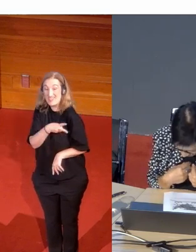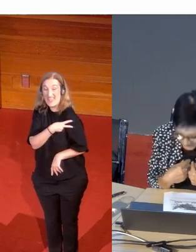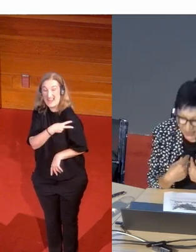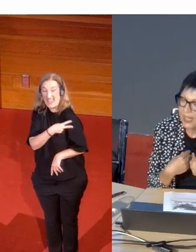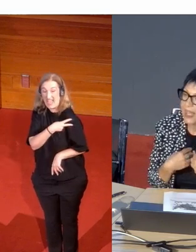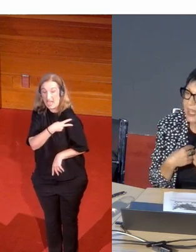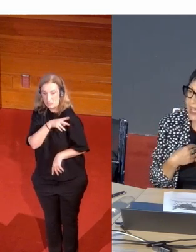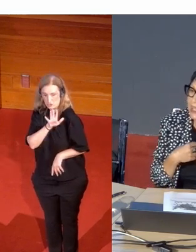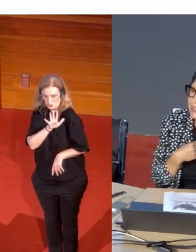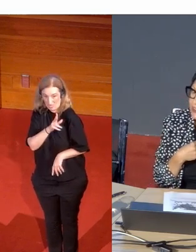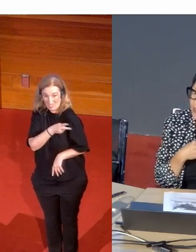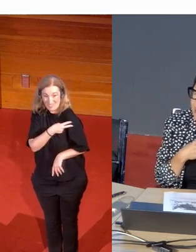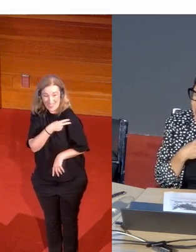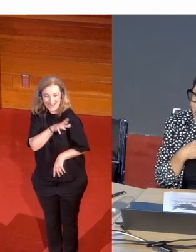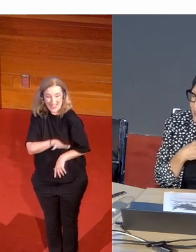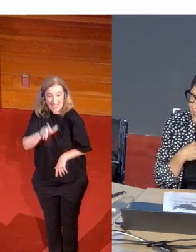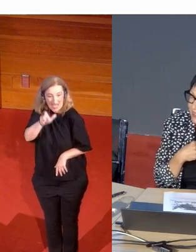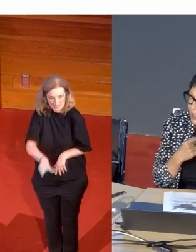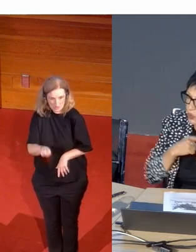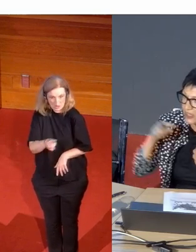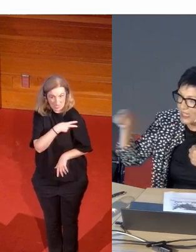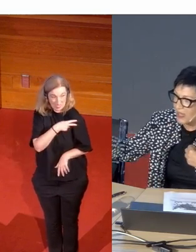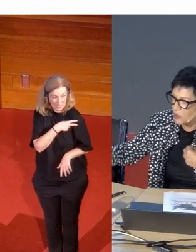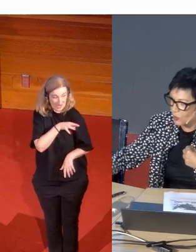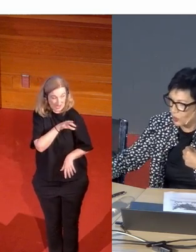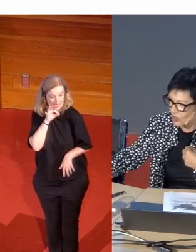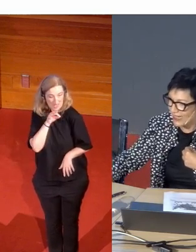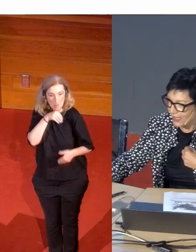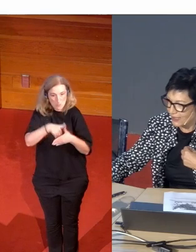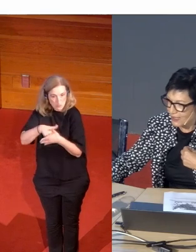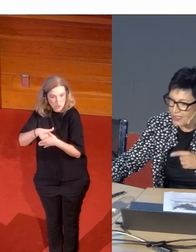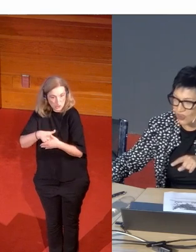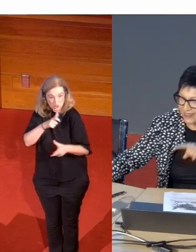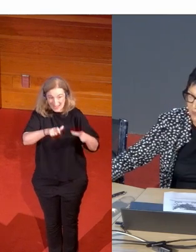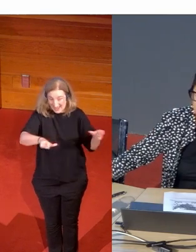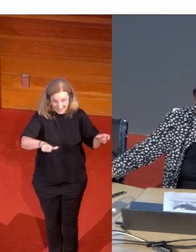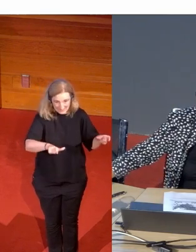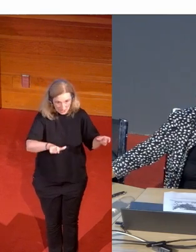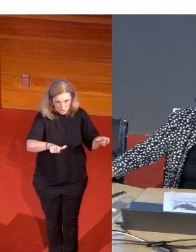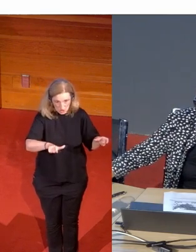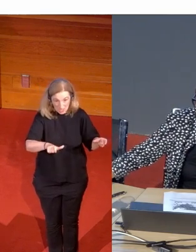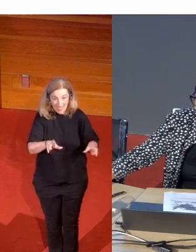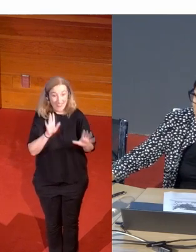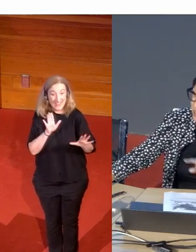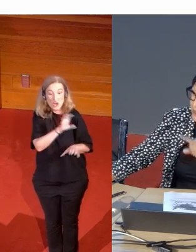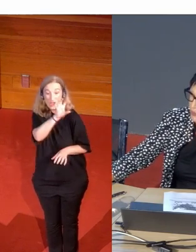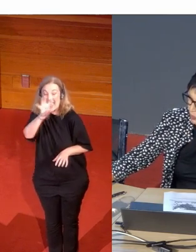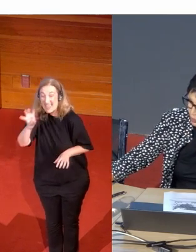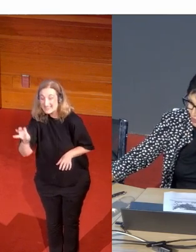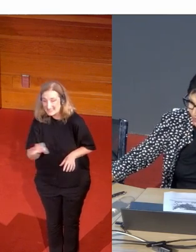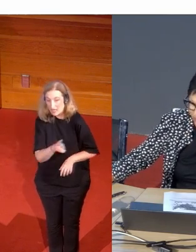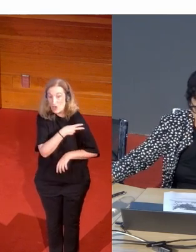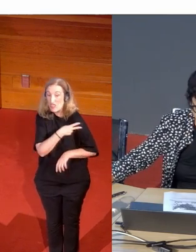has votado Y entonces gana el candidato no que tiene más votos de la gente sino el que tiene más voto de los estados El que